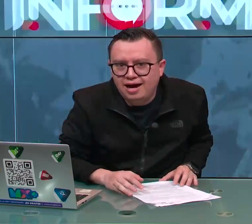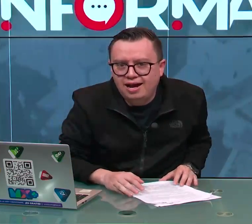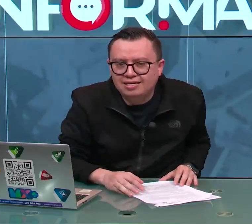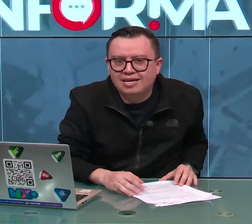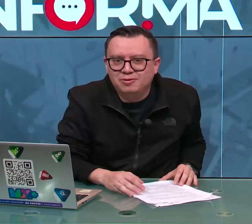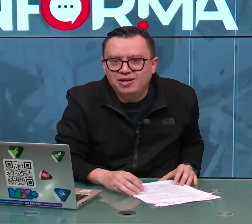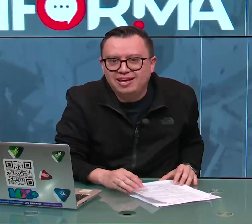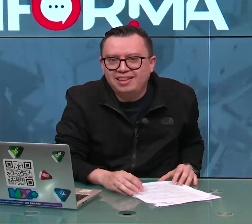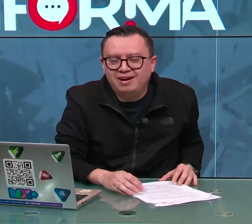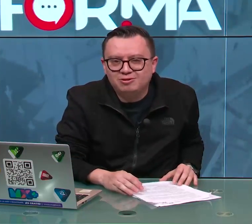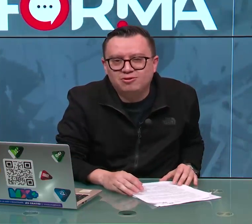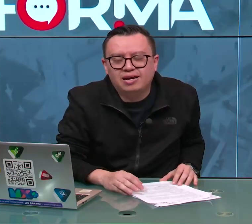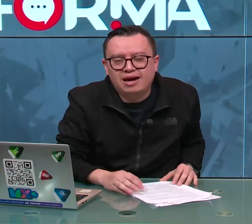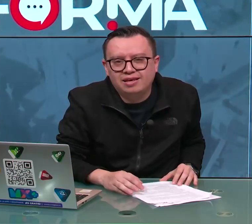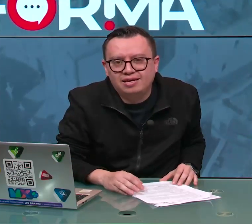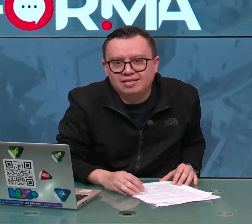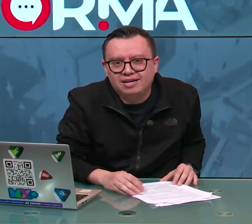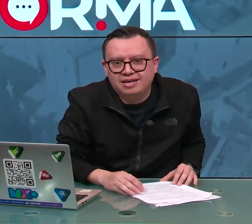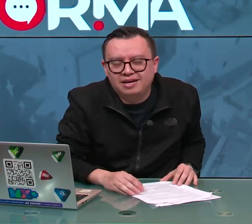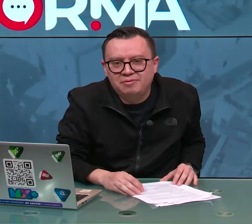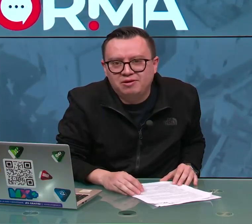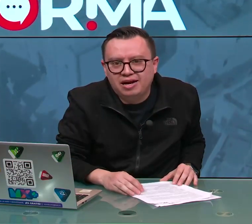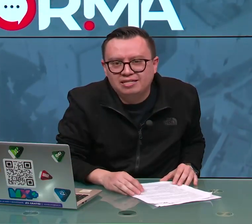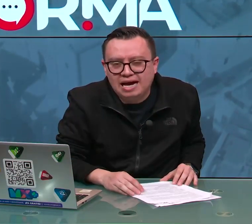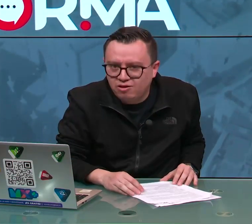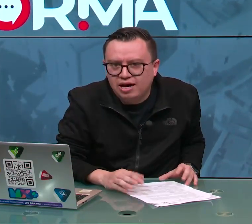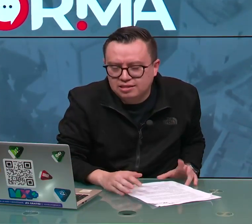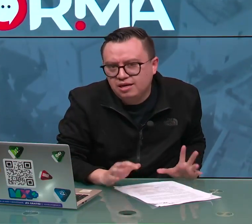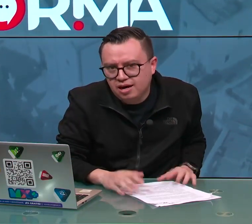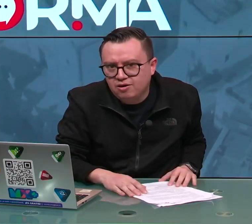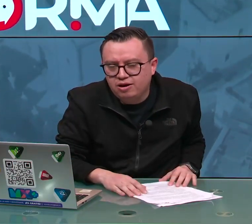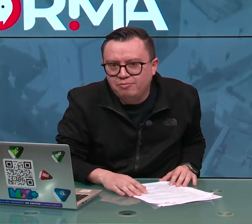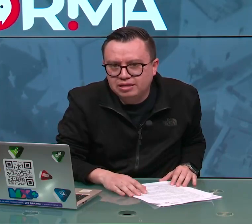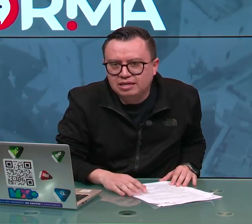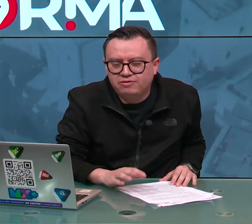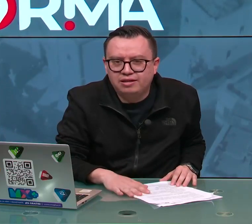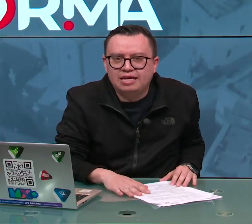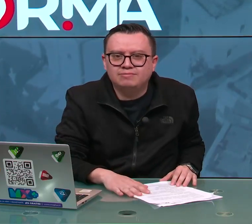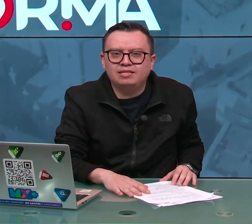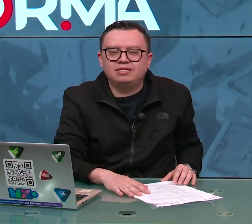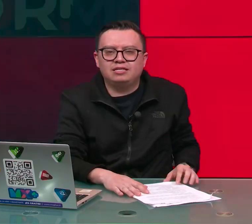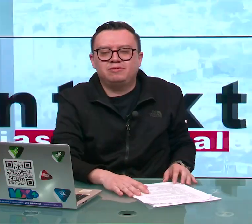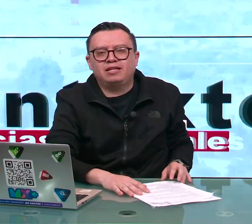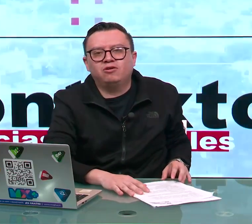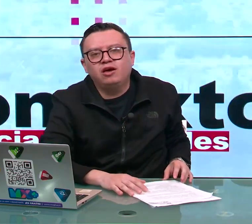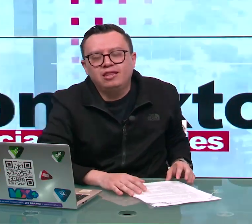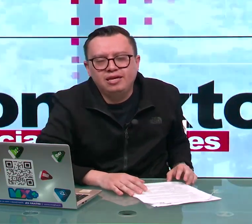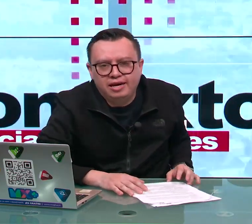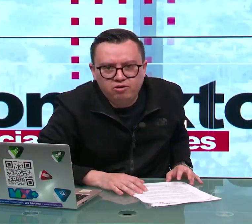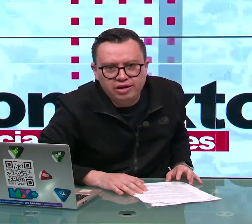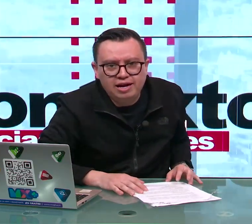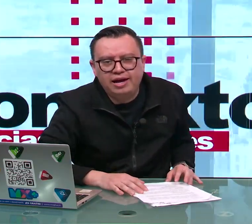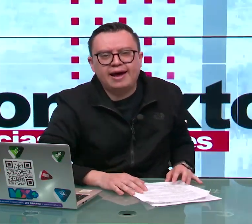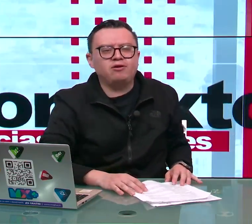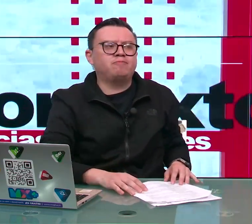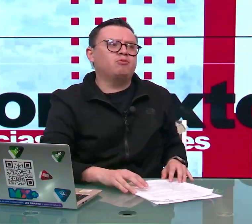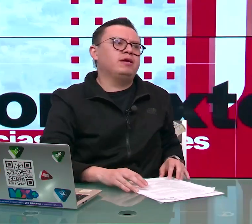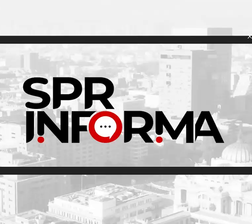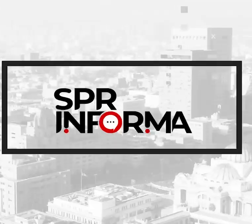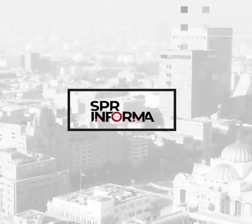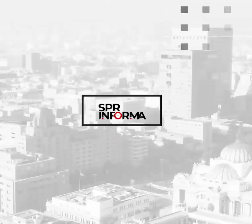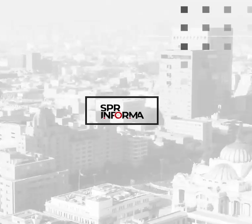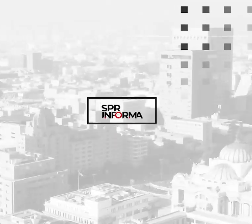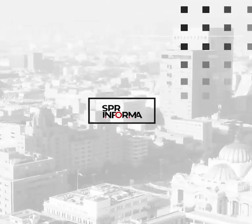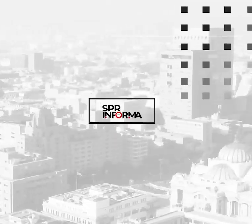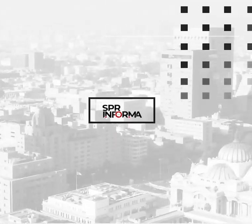a la inseguridad y a los cárteles del crimen organizado, así con empresas fantasmas y desviando dinero del erario